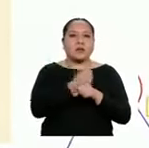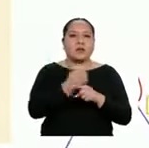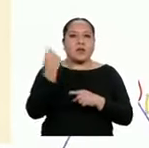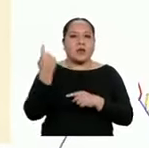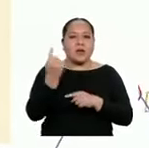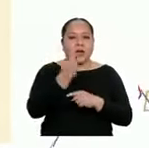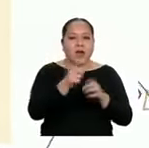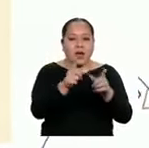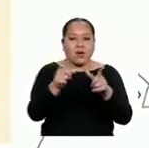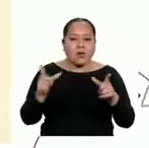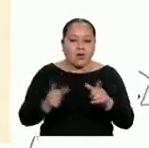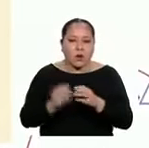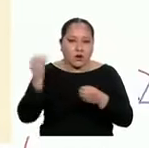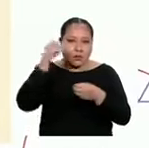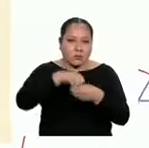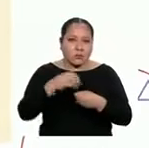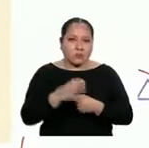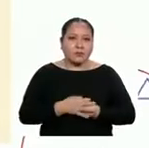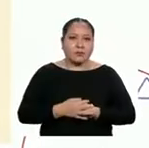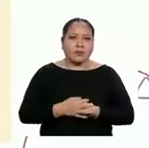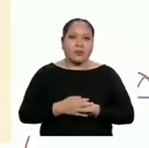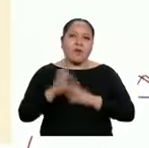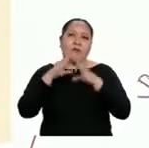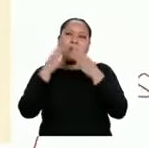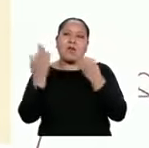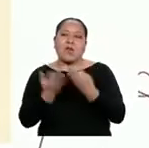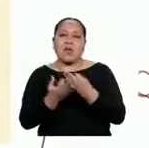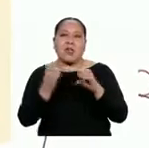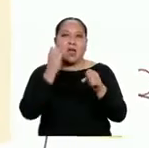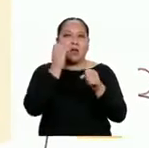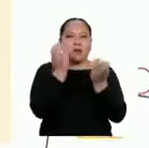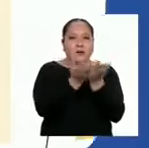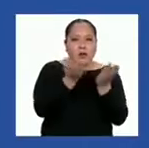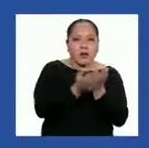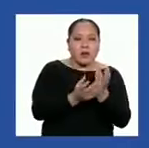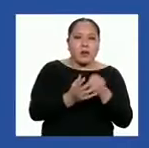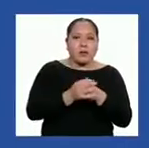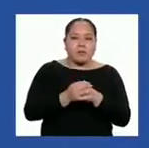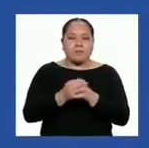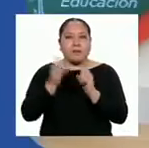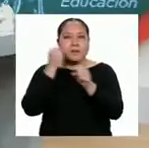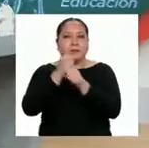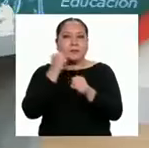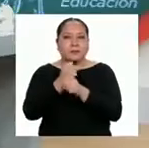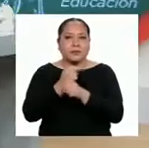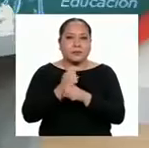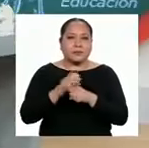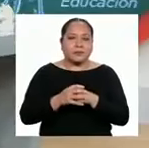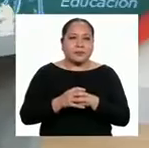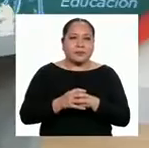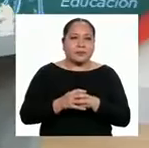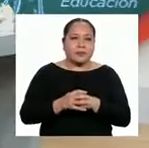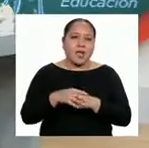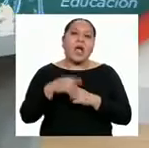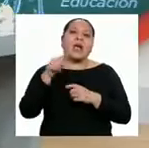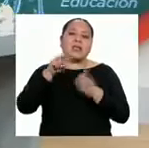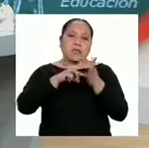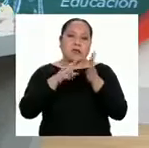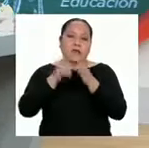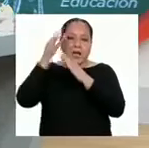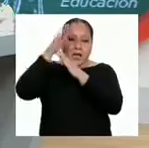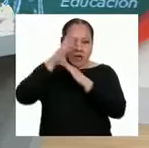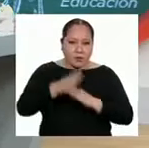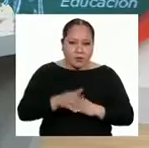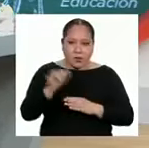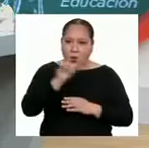los espacios que la conforman. Familia, escuela, trabajo. Que la discriminación es